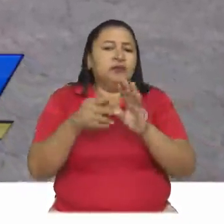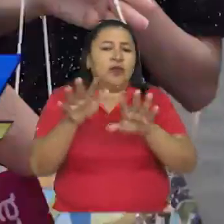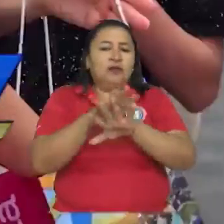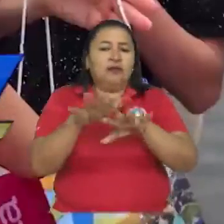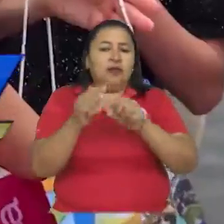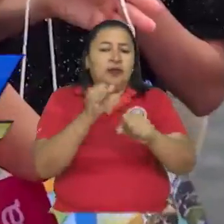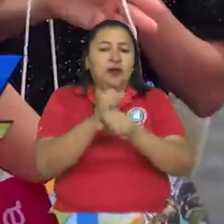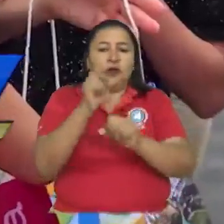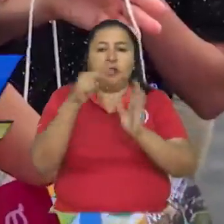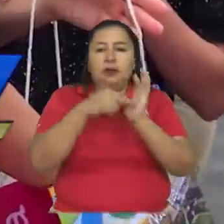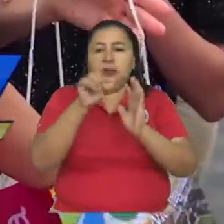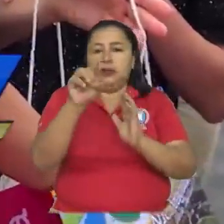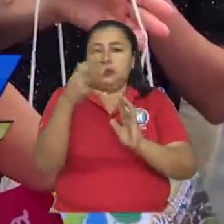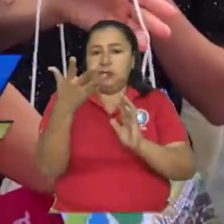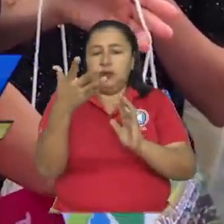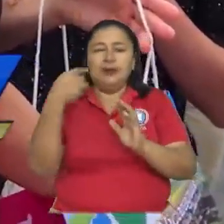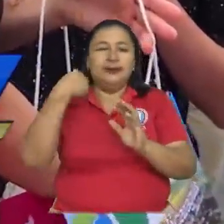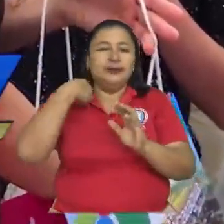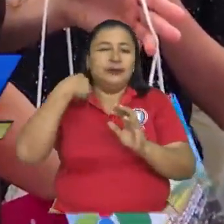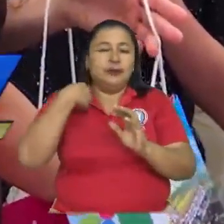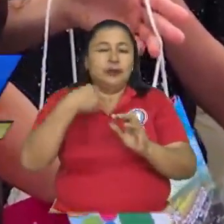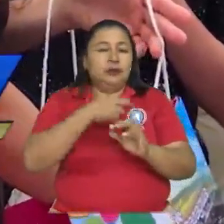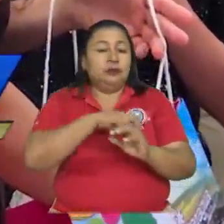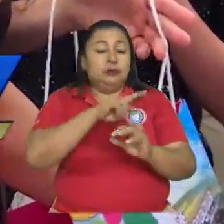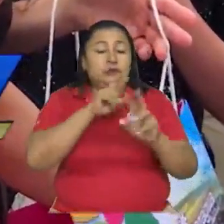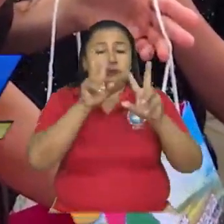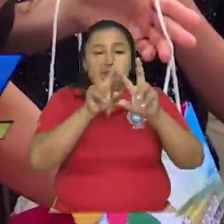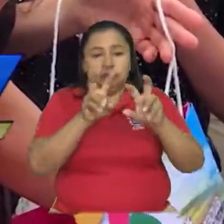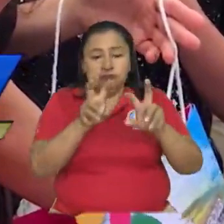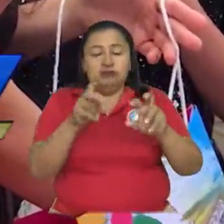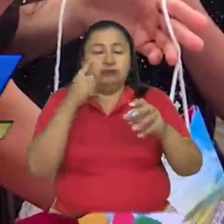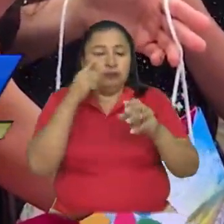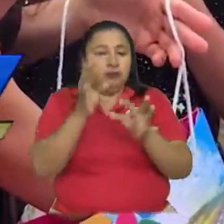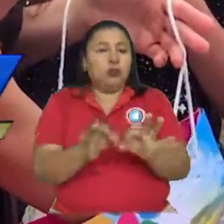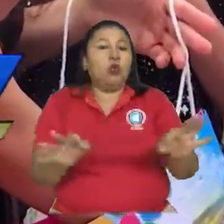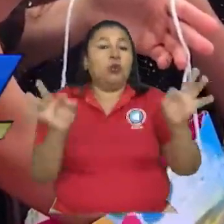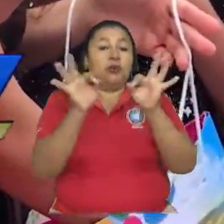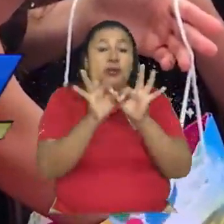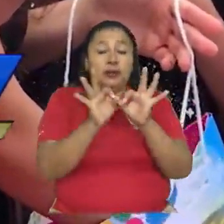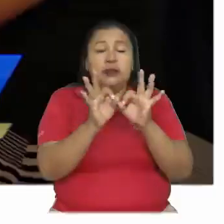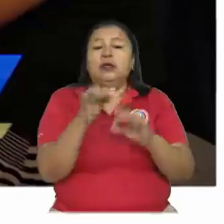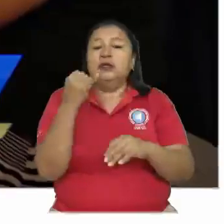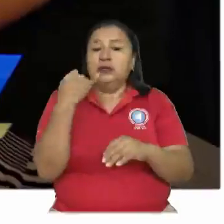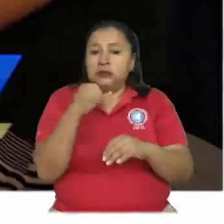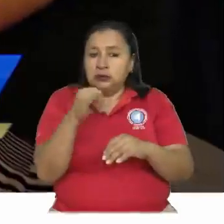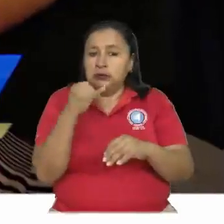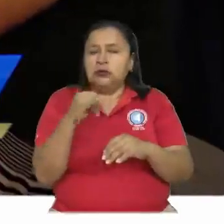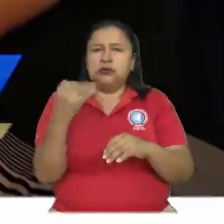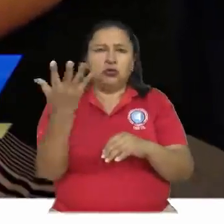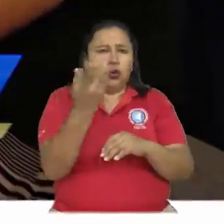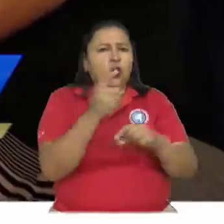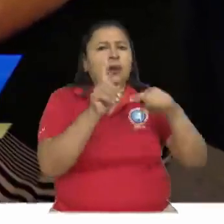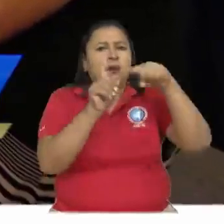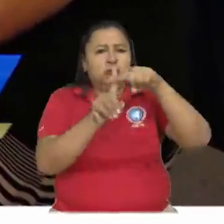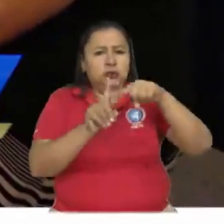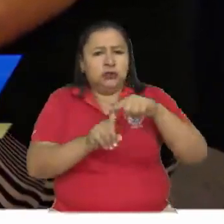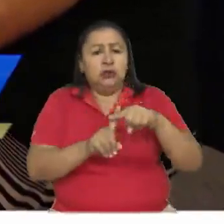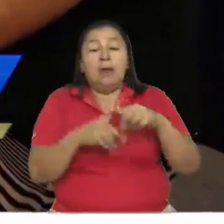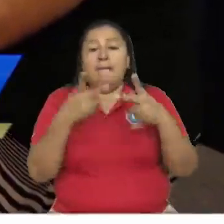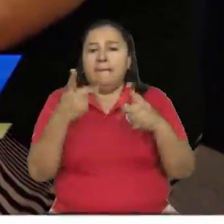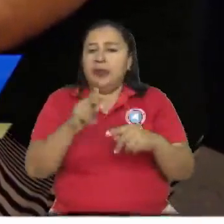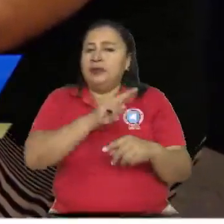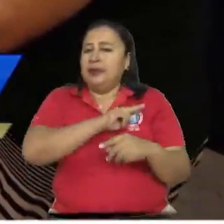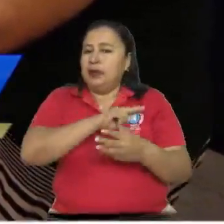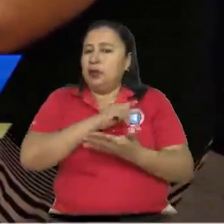de año para nosotros. Siempre las valoraciones son importantes porque si bien es cierto, todo ha sido positivo, pues siempre hay ámbitos